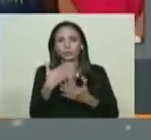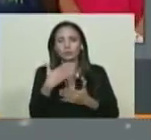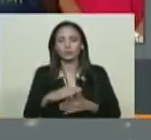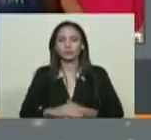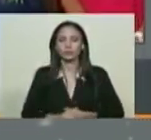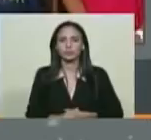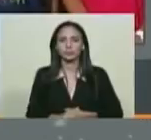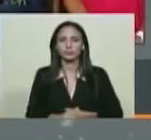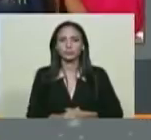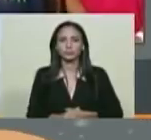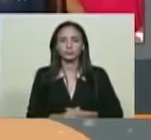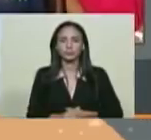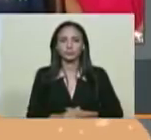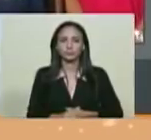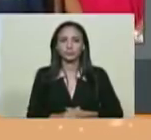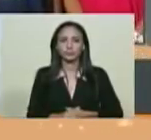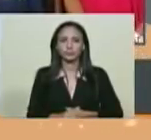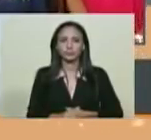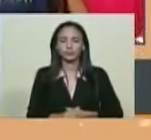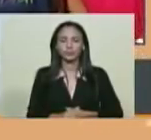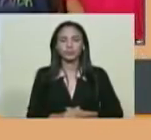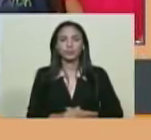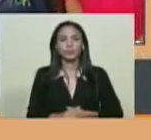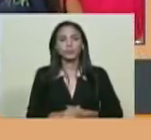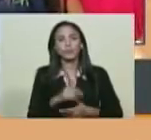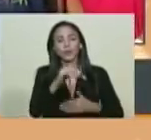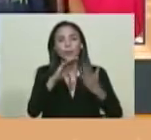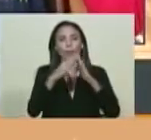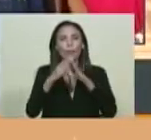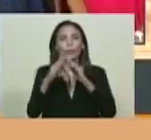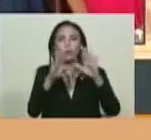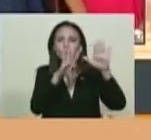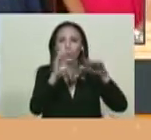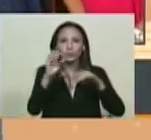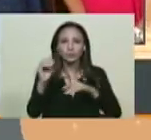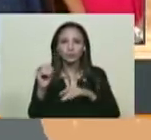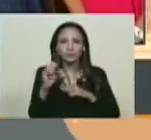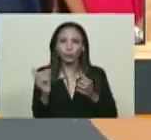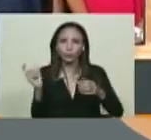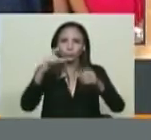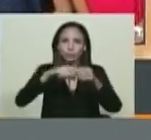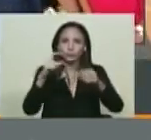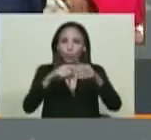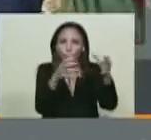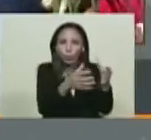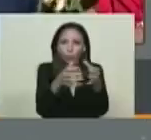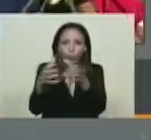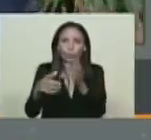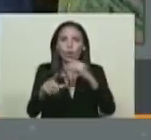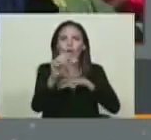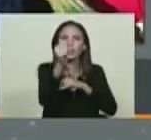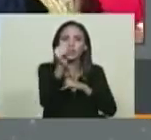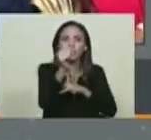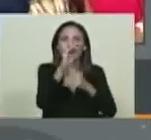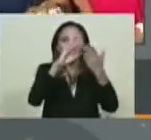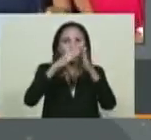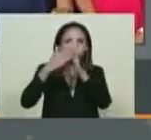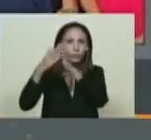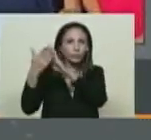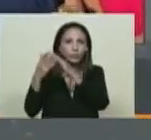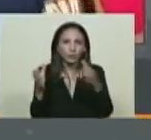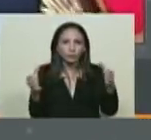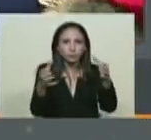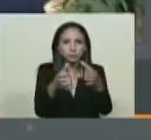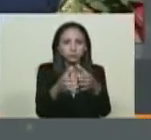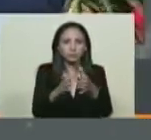Comuna Huella 900. La Comuna Huella 900 está compuesta por 10 consejos comunales.